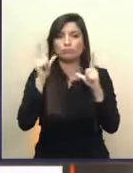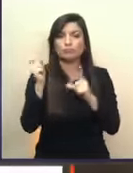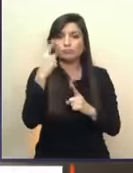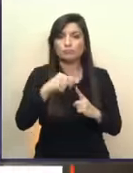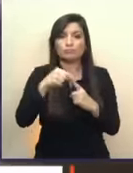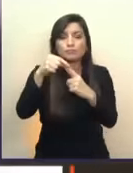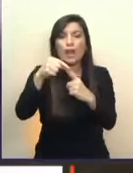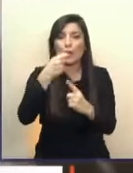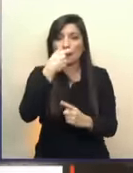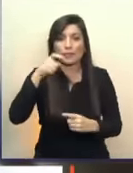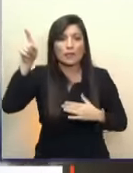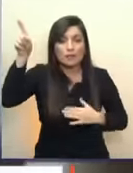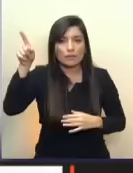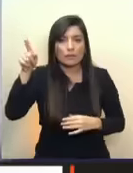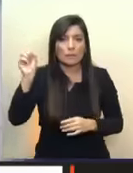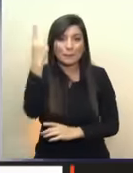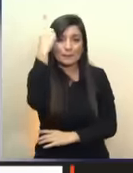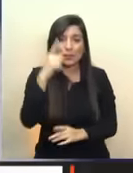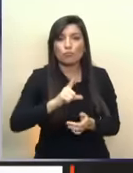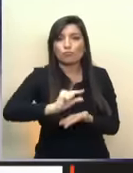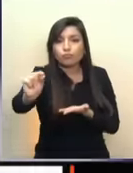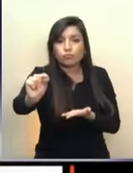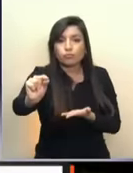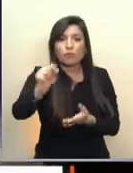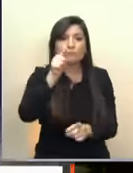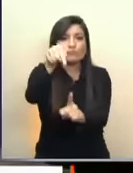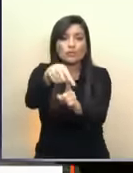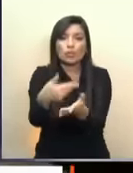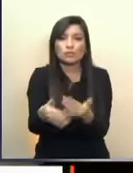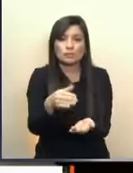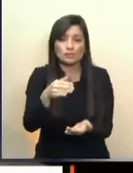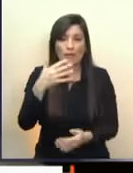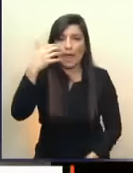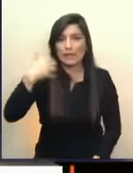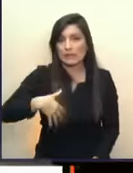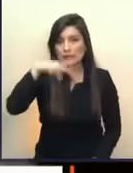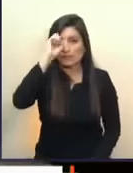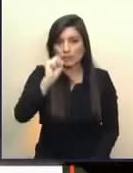mismo Hitler, un escape con destino a Argentina.